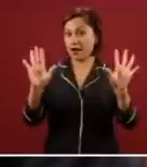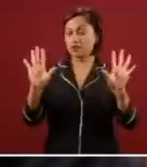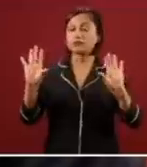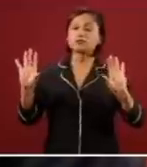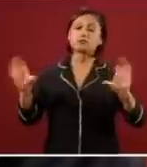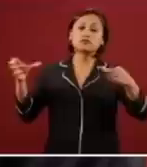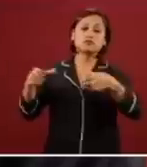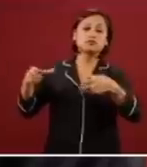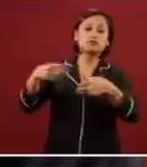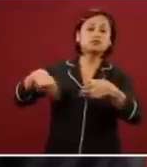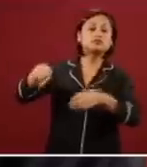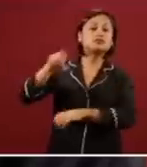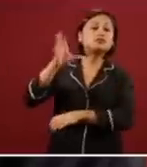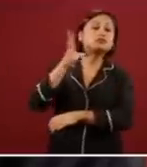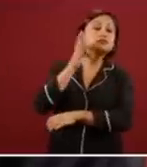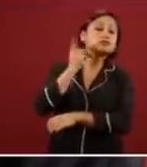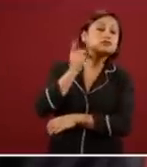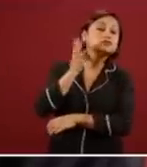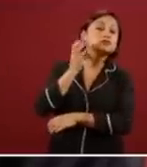independiente. ¿Sí?